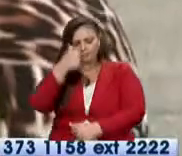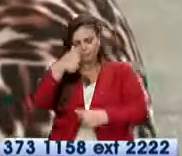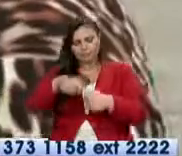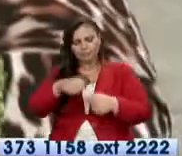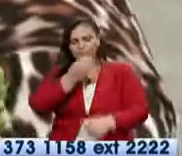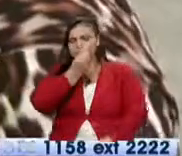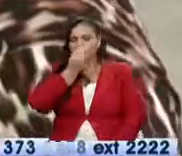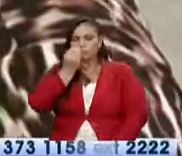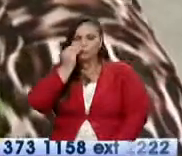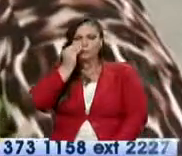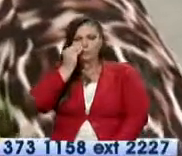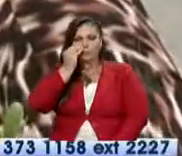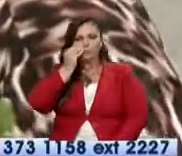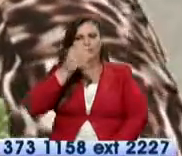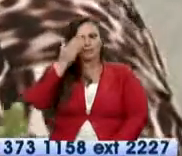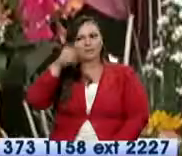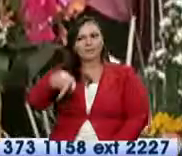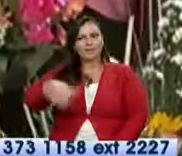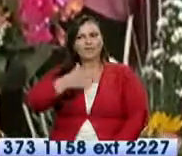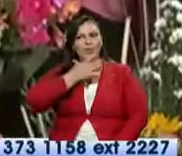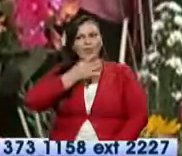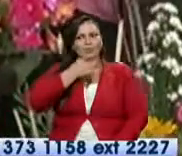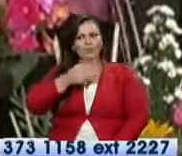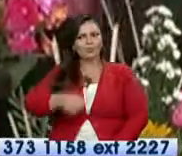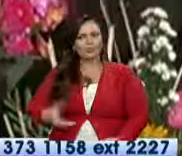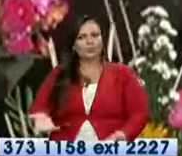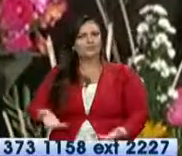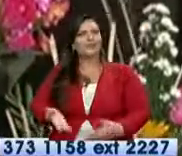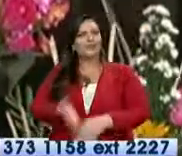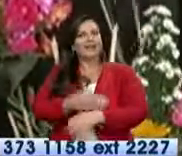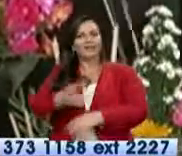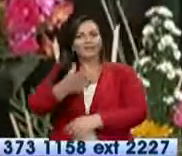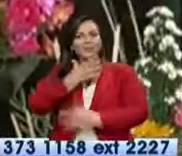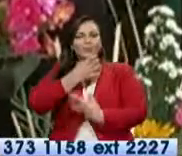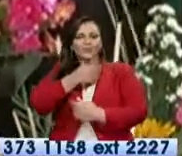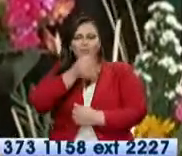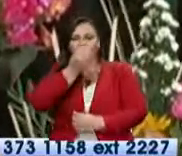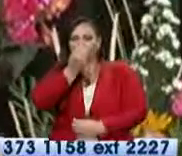porque le gustaban las flores a mi abuela. Informó Luxiola Salazar.